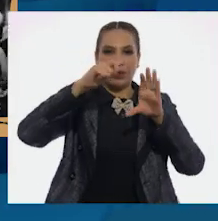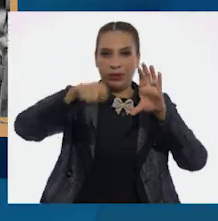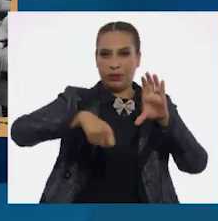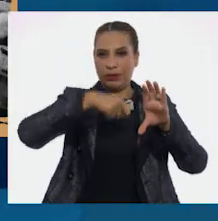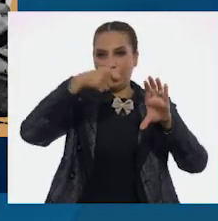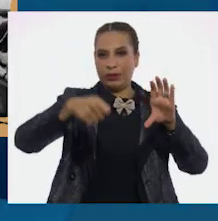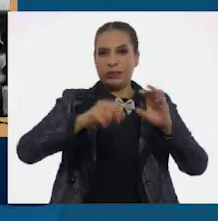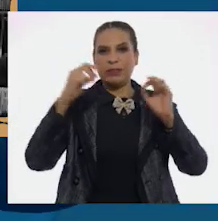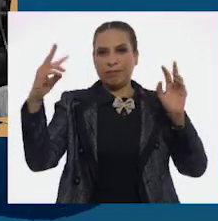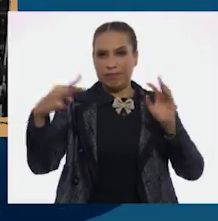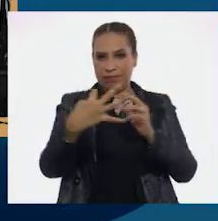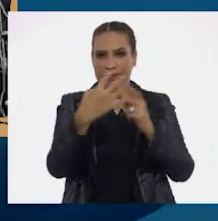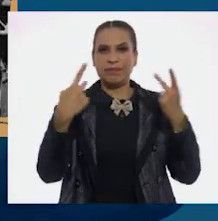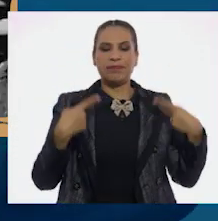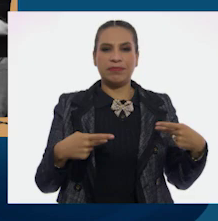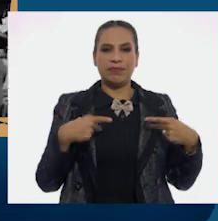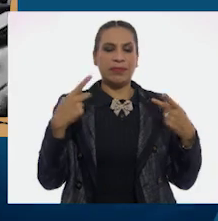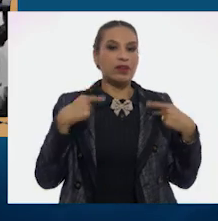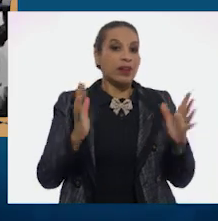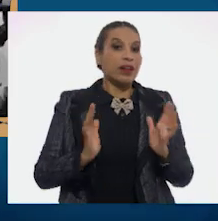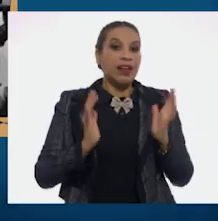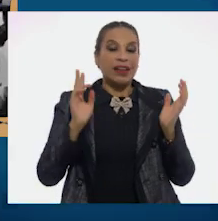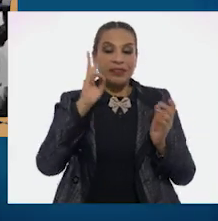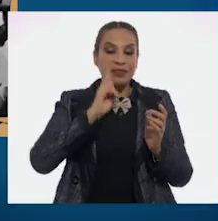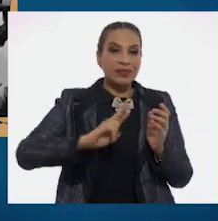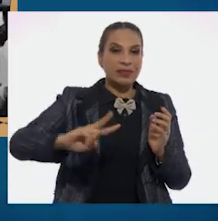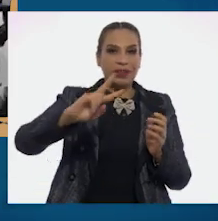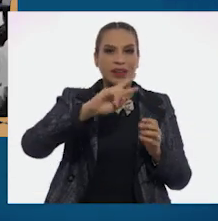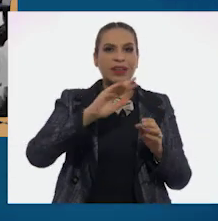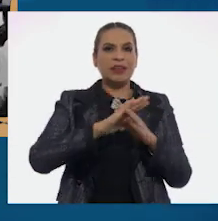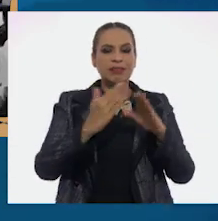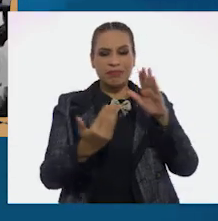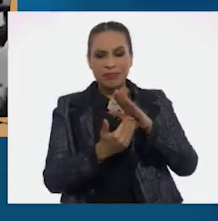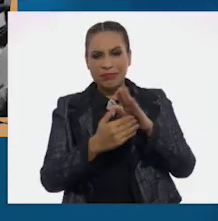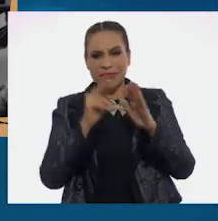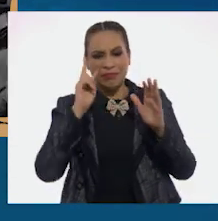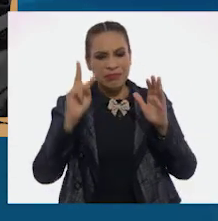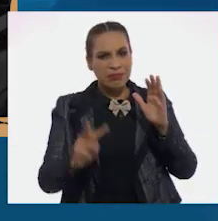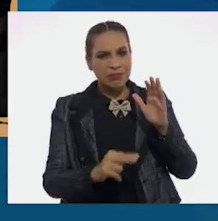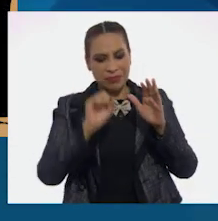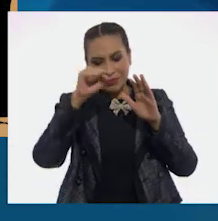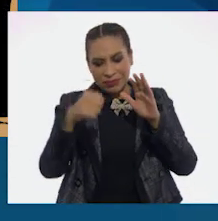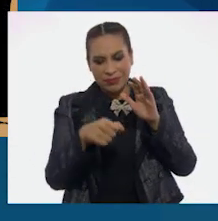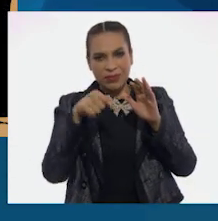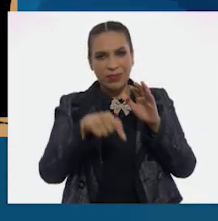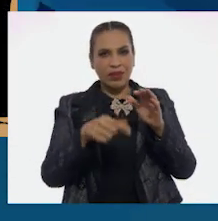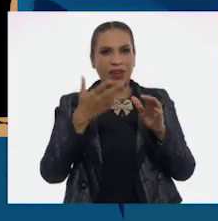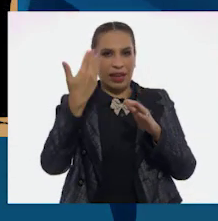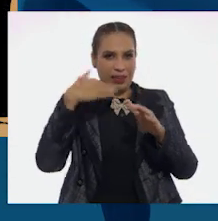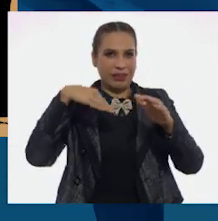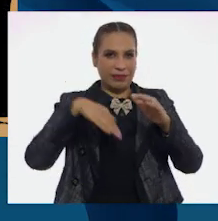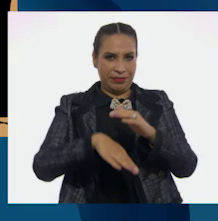para su exhibición, la gente asombrada solía buscar debajo de la mesa, donde aquel extraño aparato se